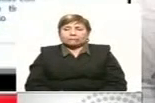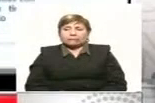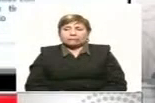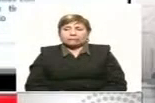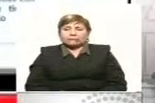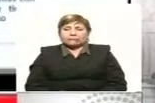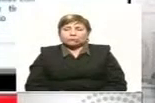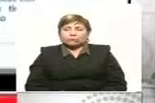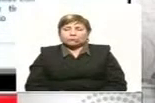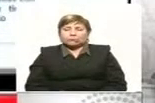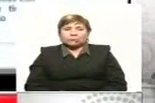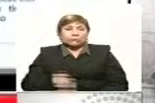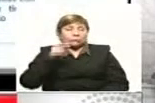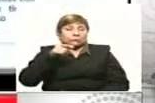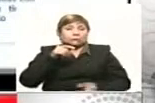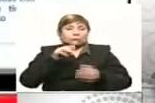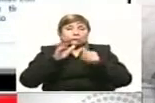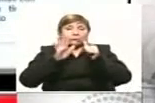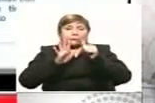estamos en el